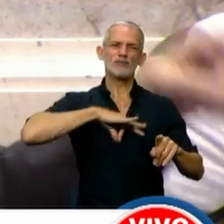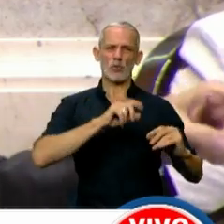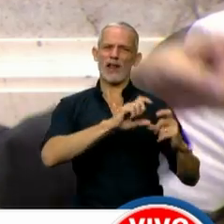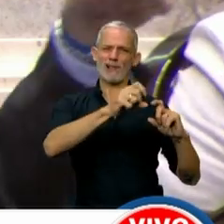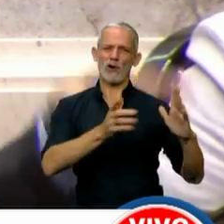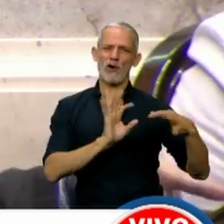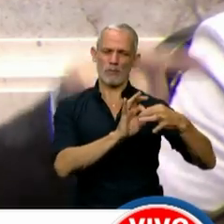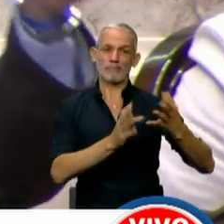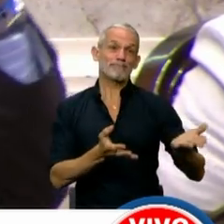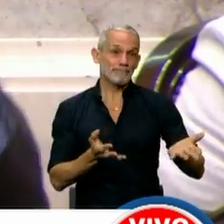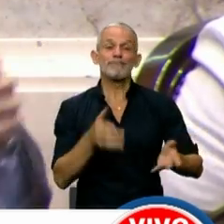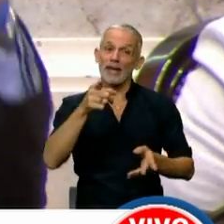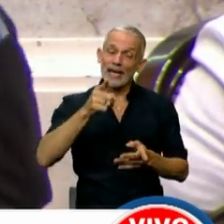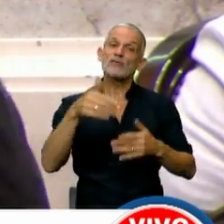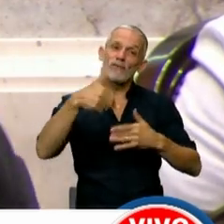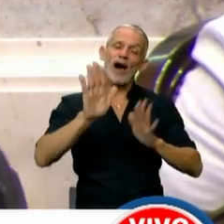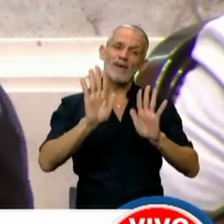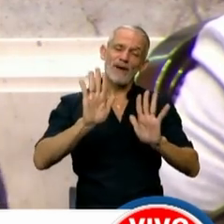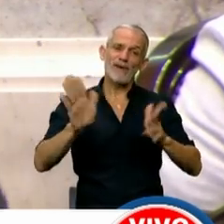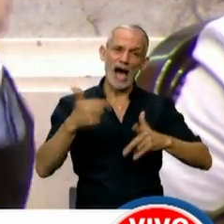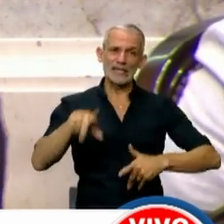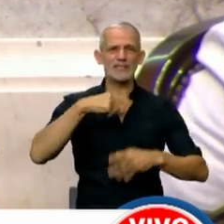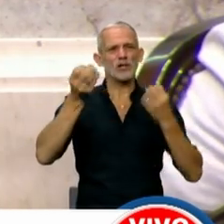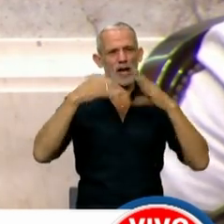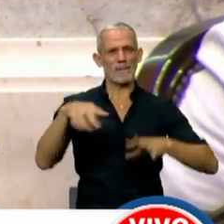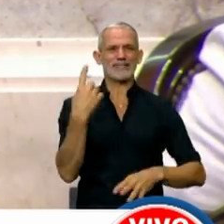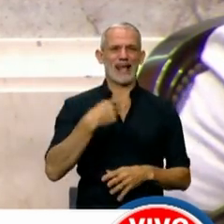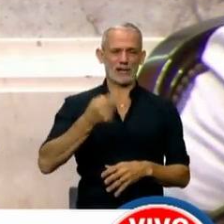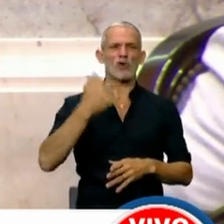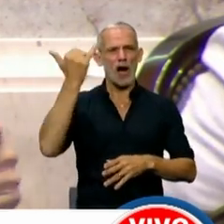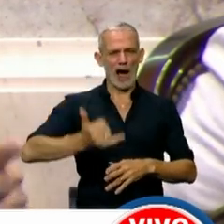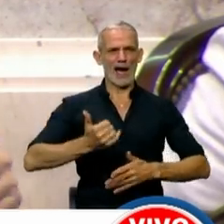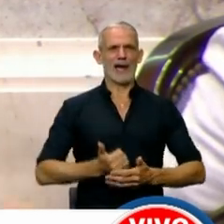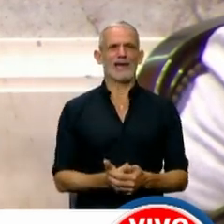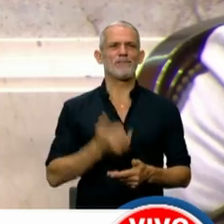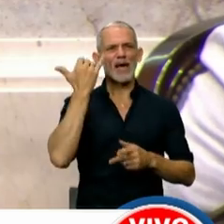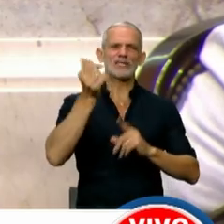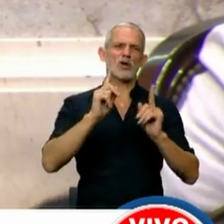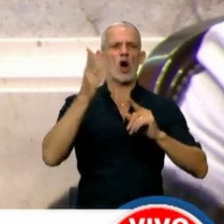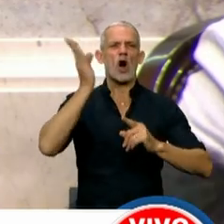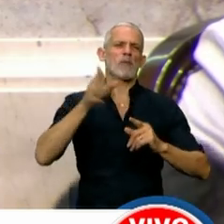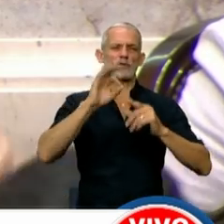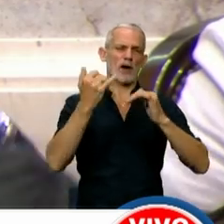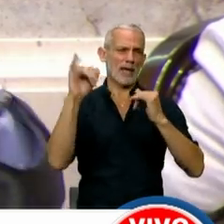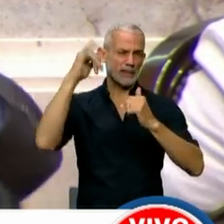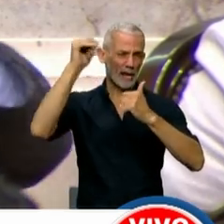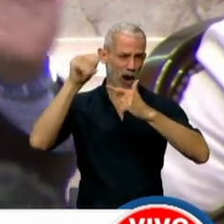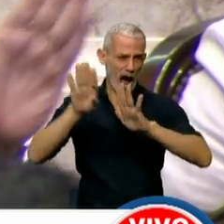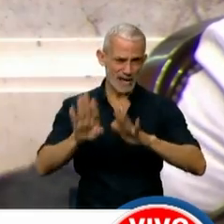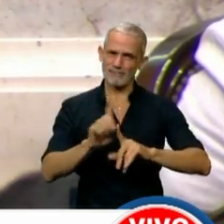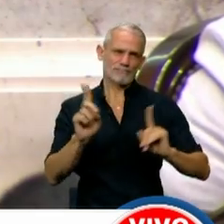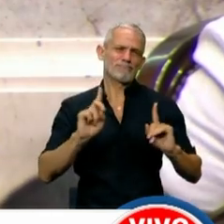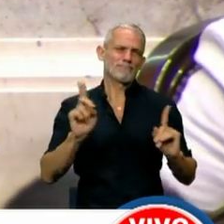bueno eso es lo que vamos a empezar a tener ahora ya no las tasas de interés ni